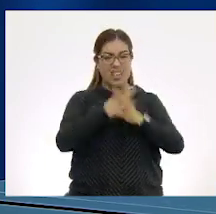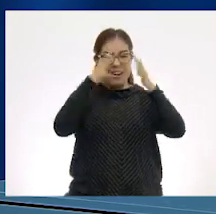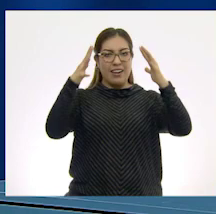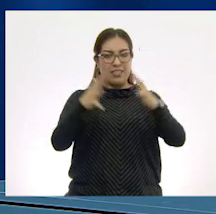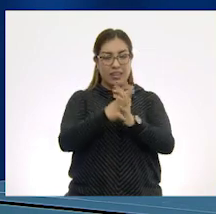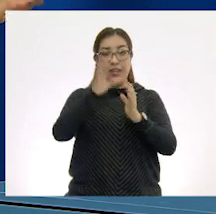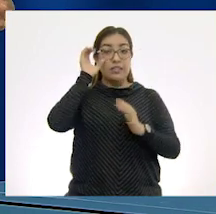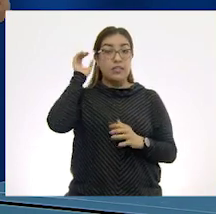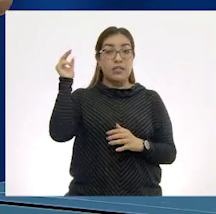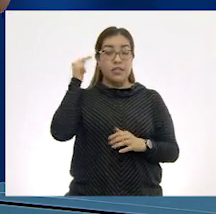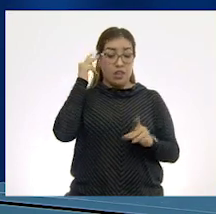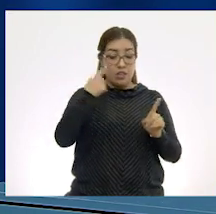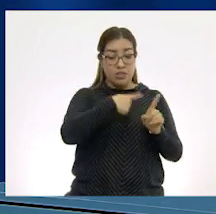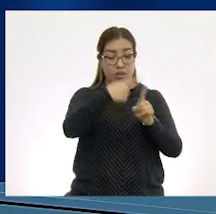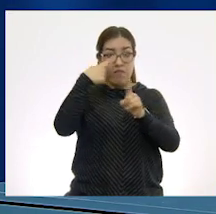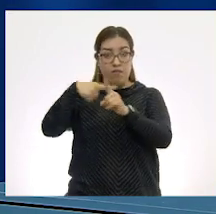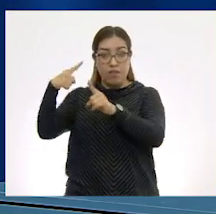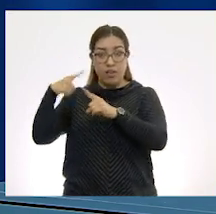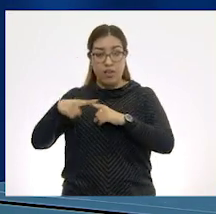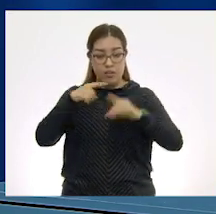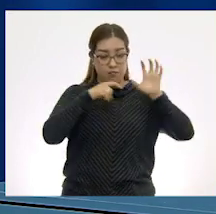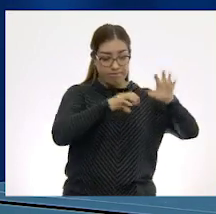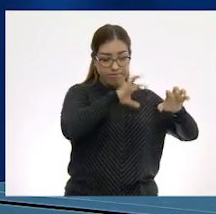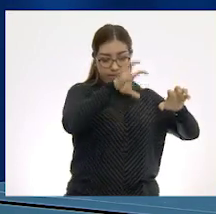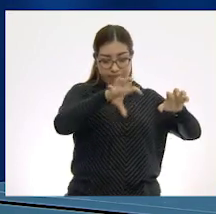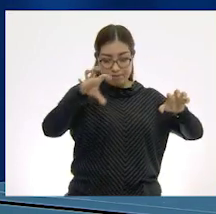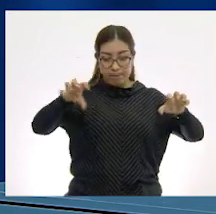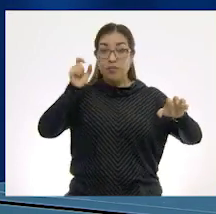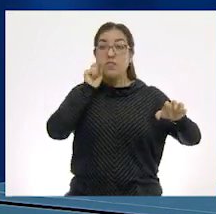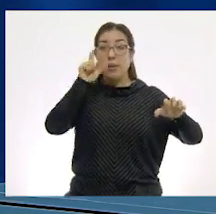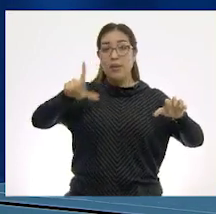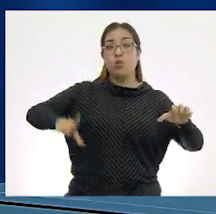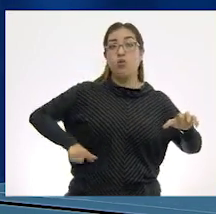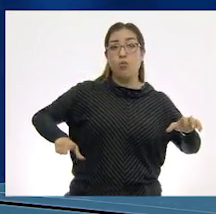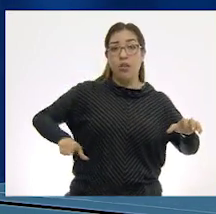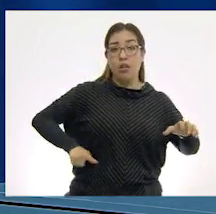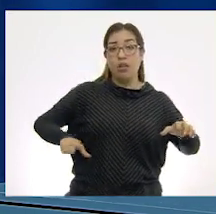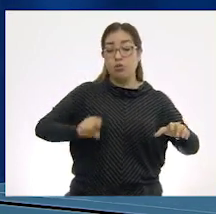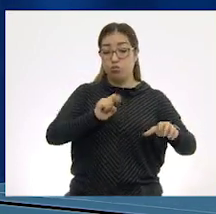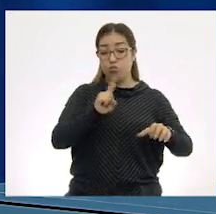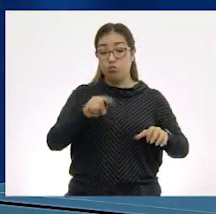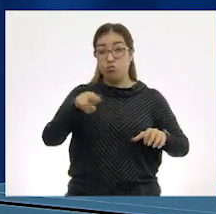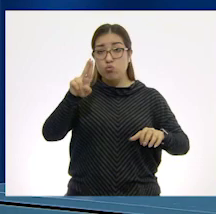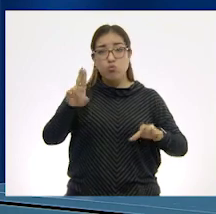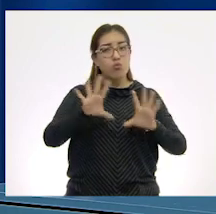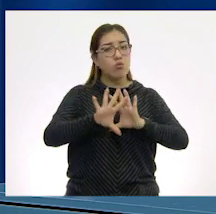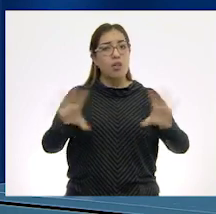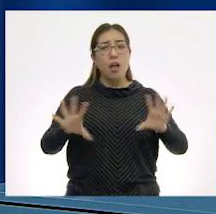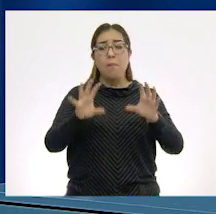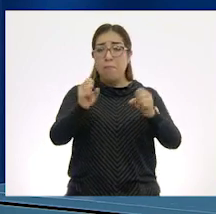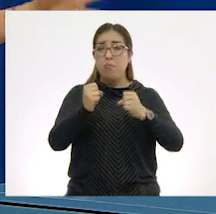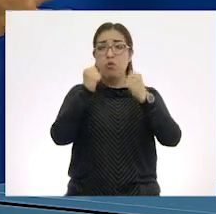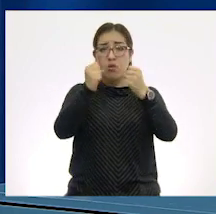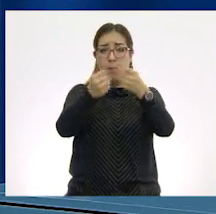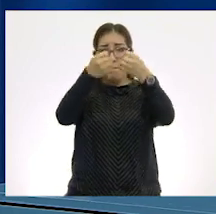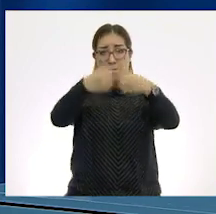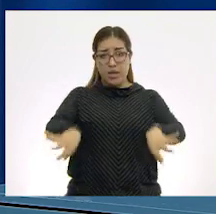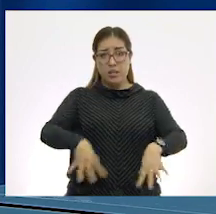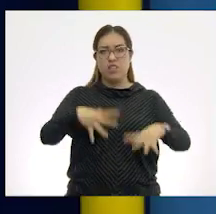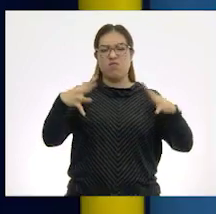en diferentes territorios y gobiernos, por lo que los Zhou perdieron poder y comenzó la lucha entre